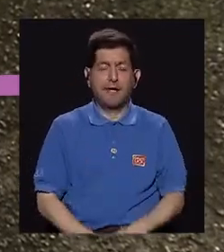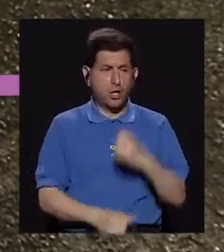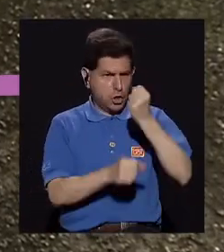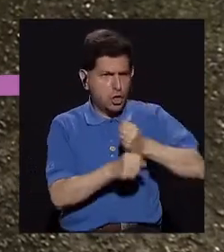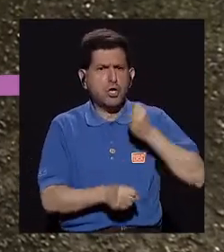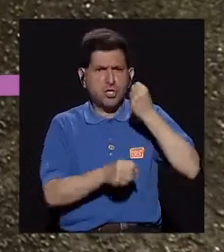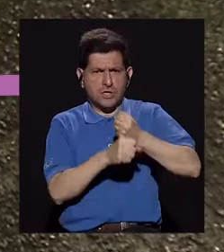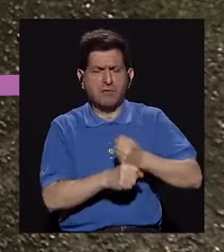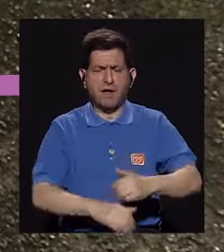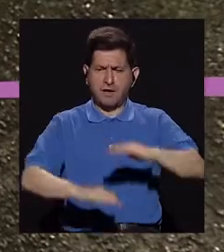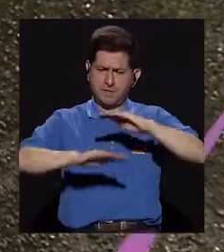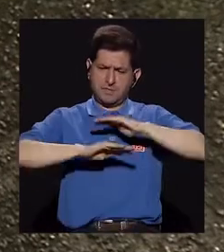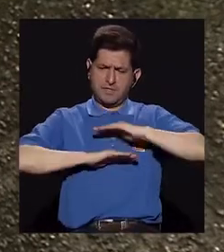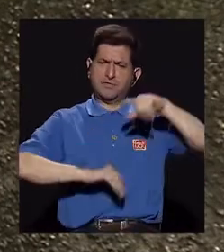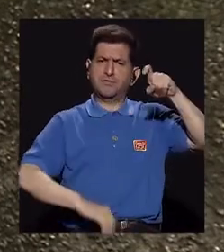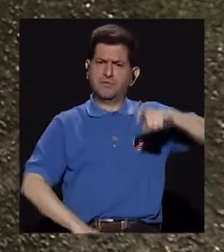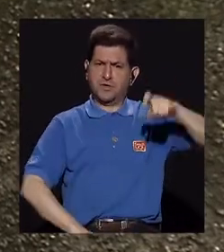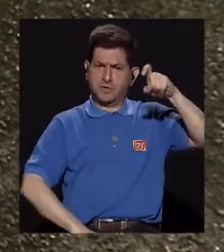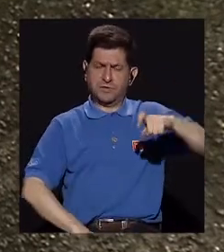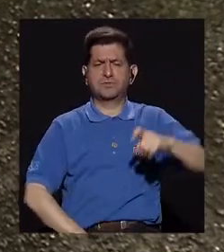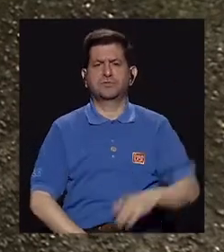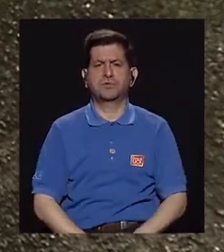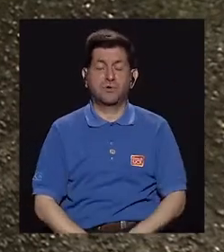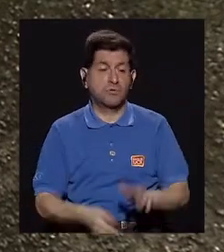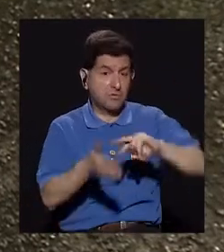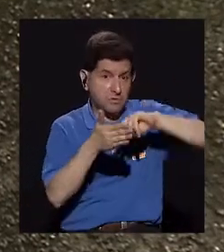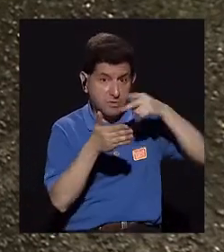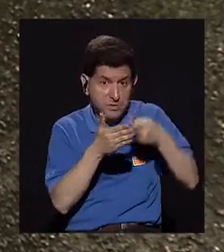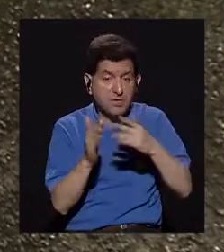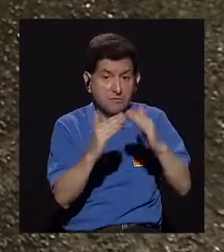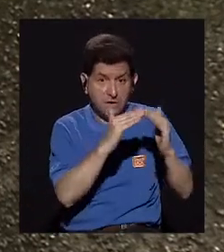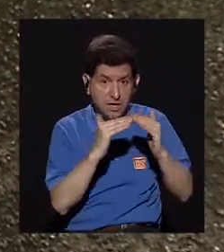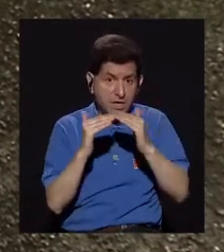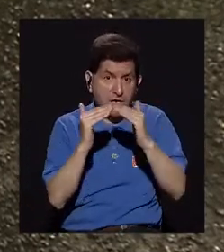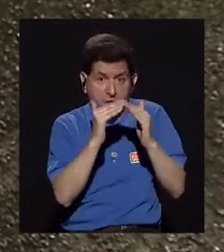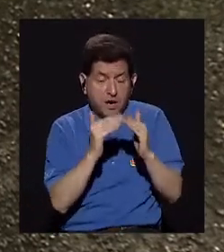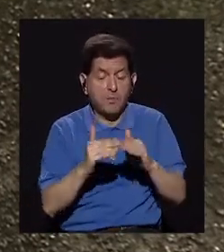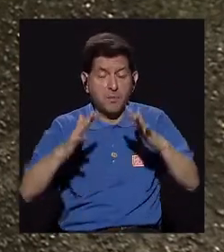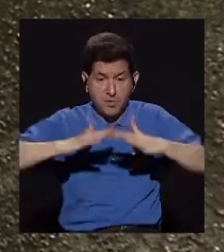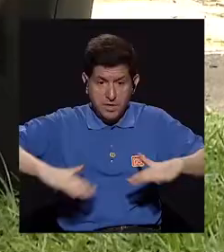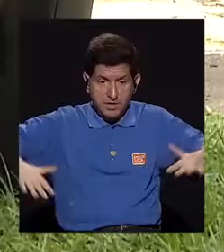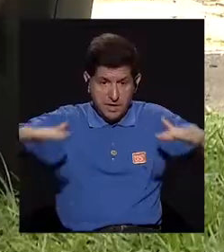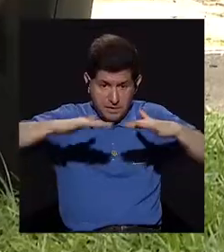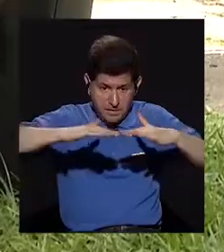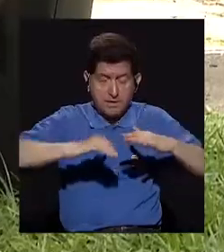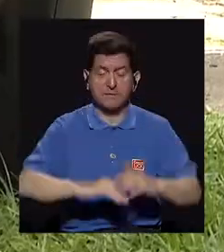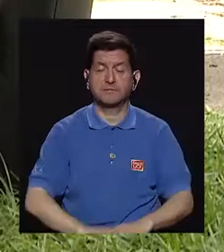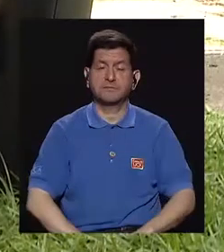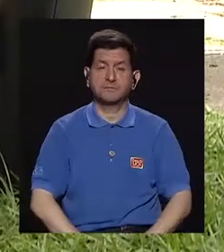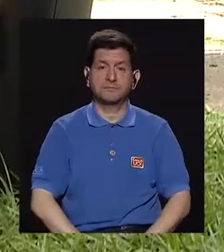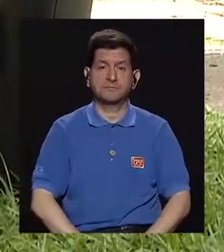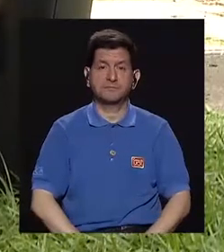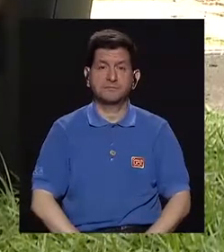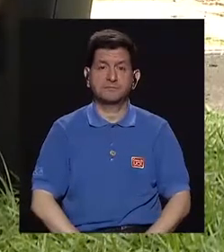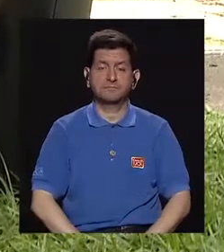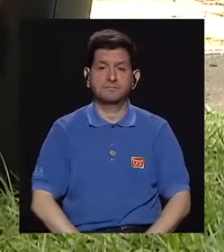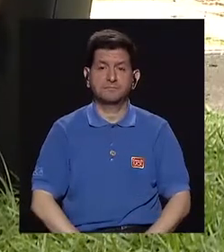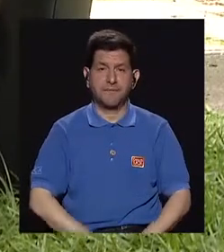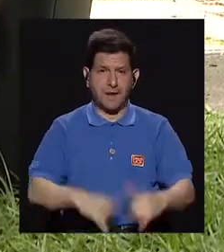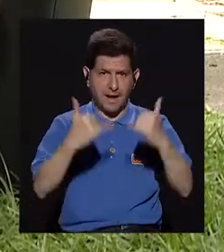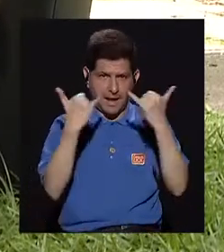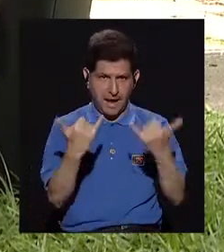a trabajar por satisfacer esas necesidades de las comunidades de esos espacios. Perfecto. Bueno, vamos a